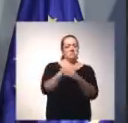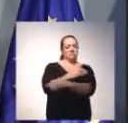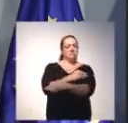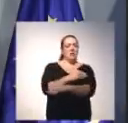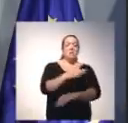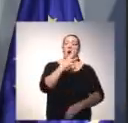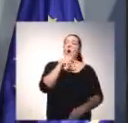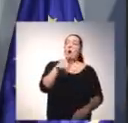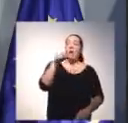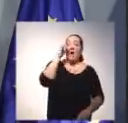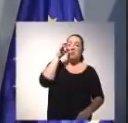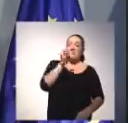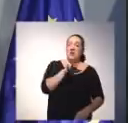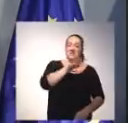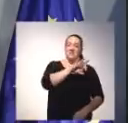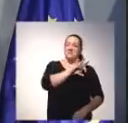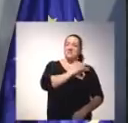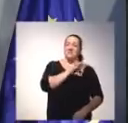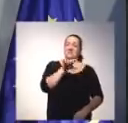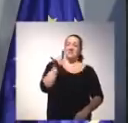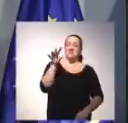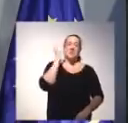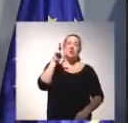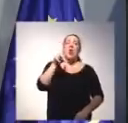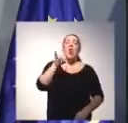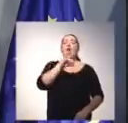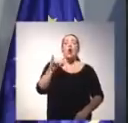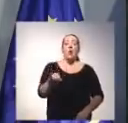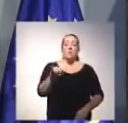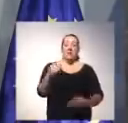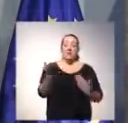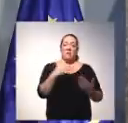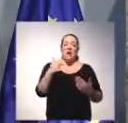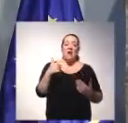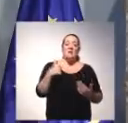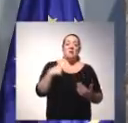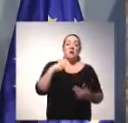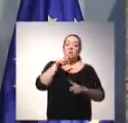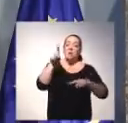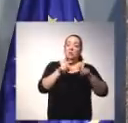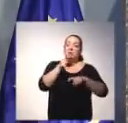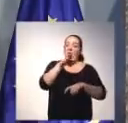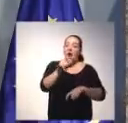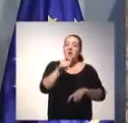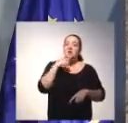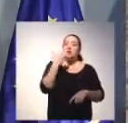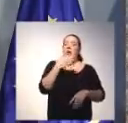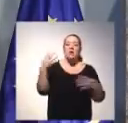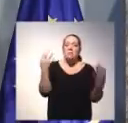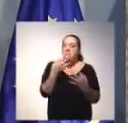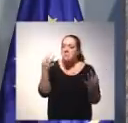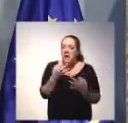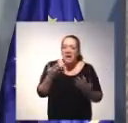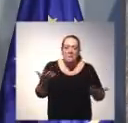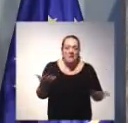al escuchar a la señora López hablar sobre... Uh-huh. Sobre ese tema, pues precisamente tenía prevista la pregunta de qué iba a pasar con los colegios, qué iba a pasar